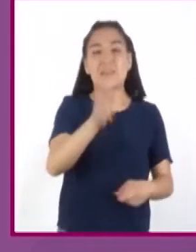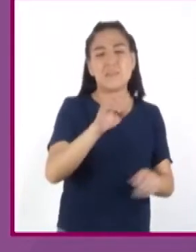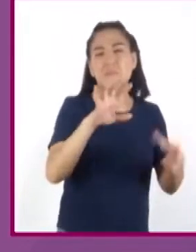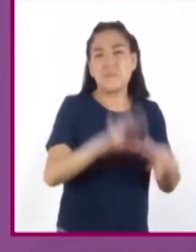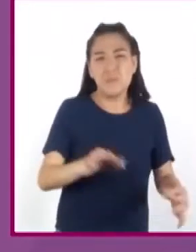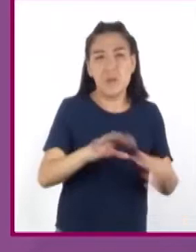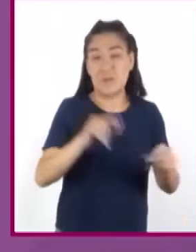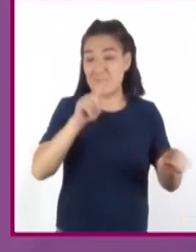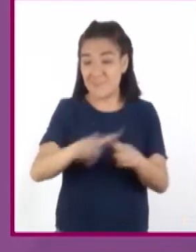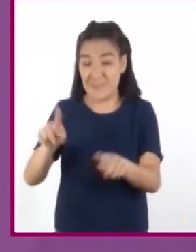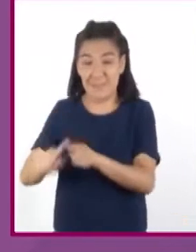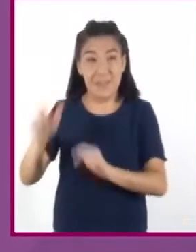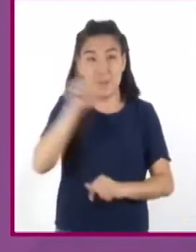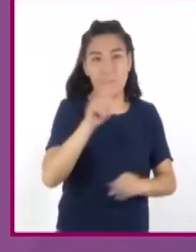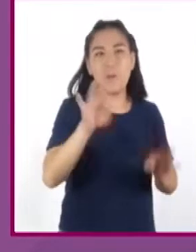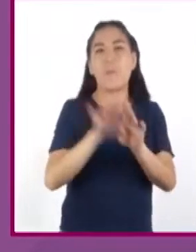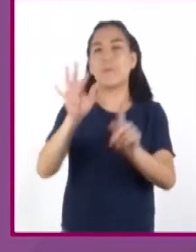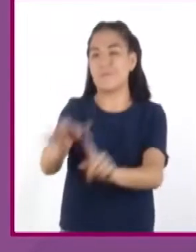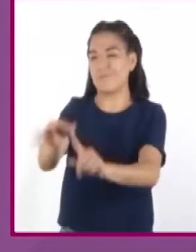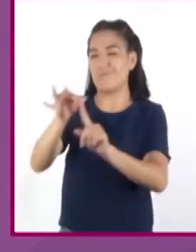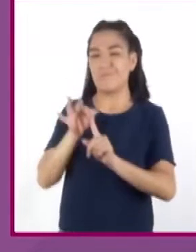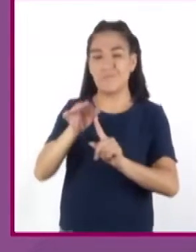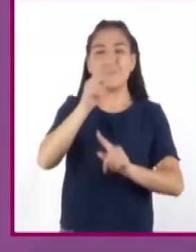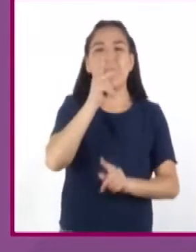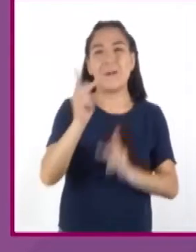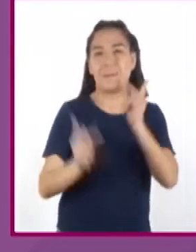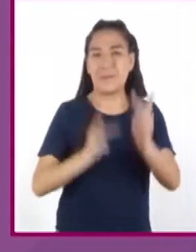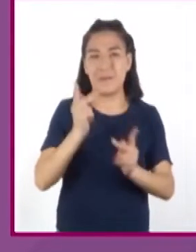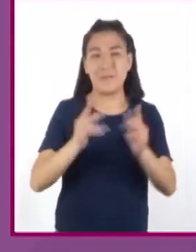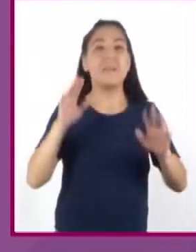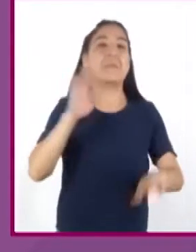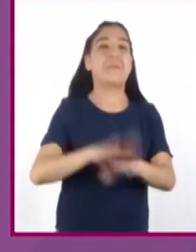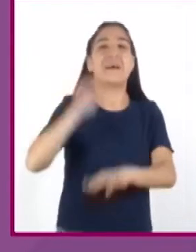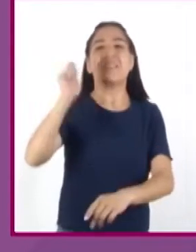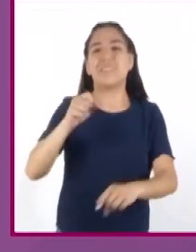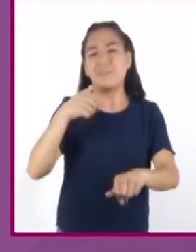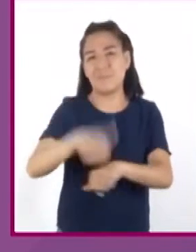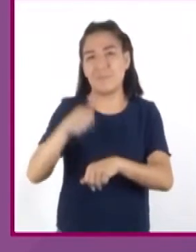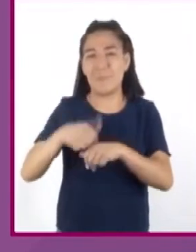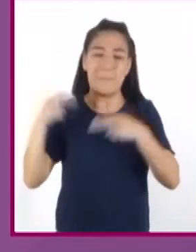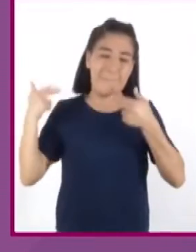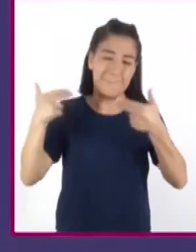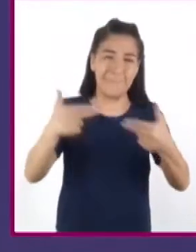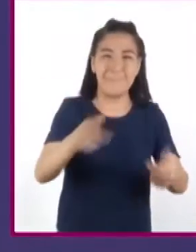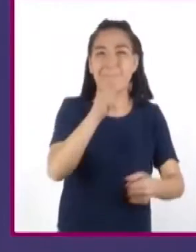de palabras tomadas en préstamo supera fácilmente al número de palabras heredadas.